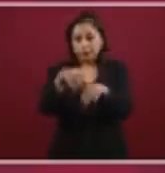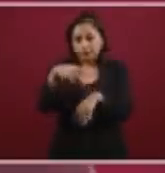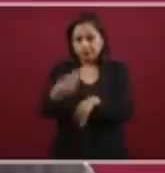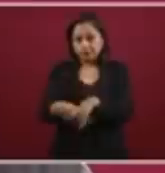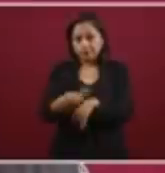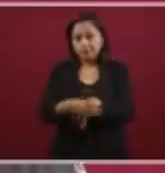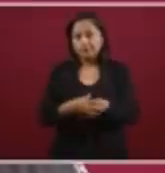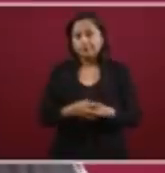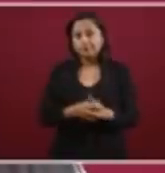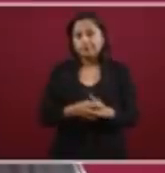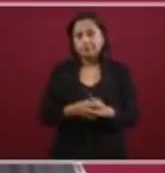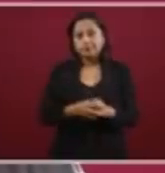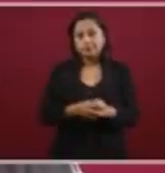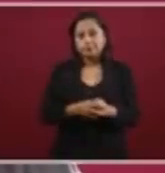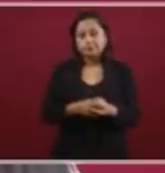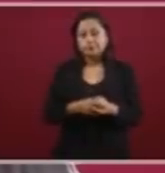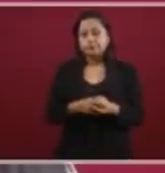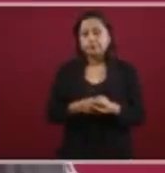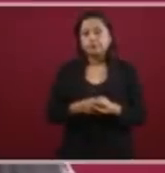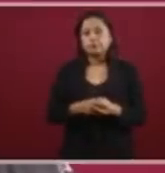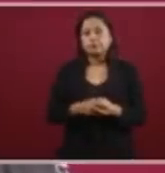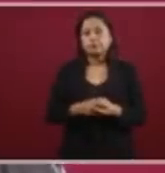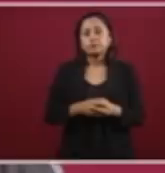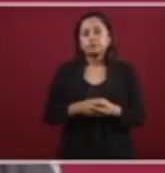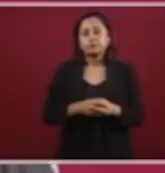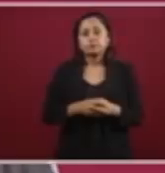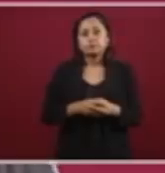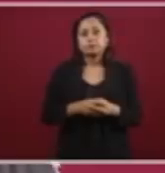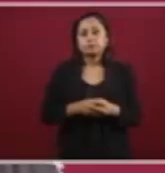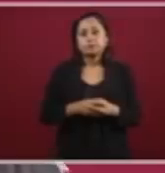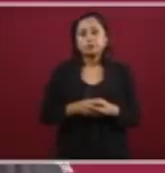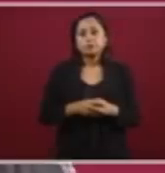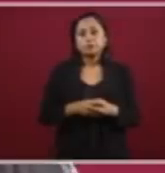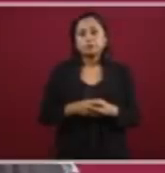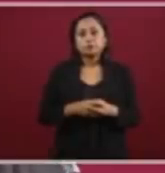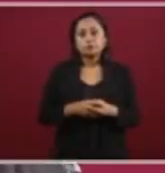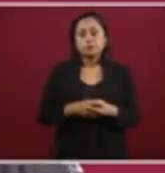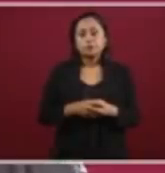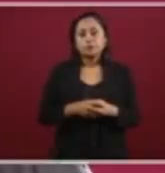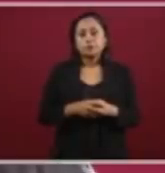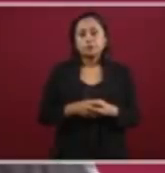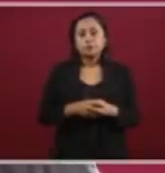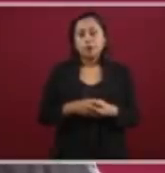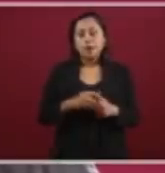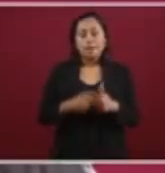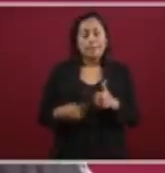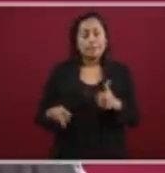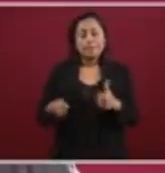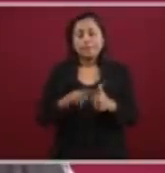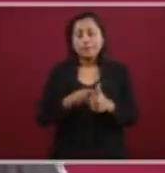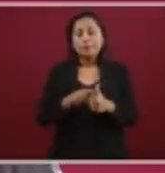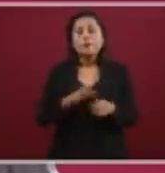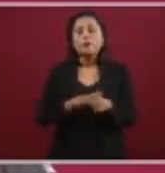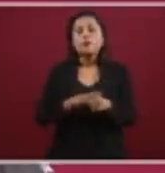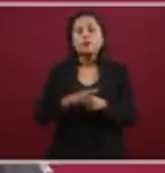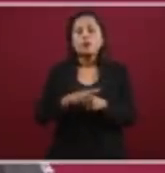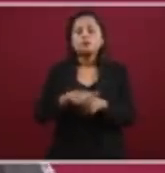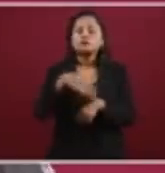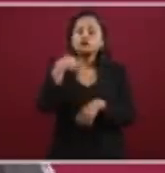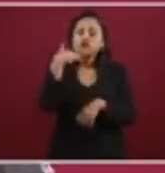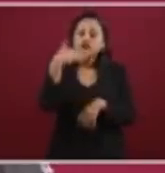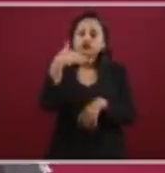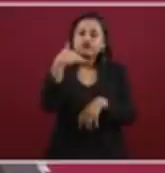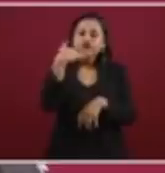e lo principal es limpiar las de corrupción por eso